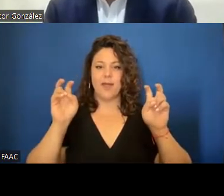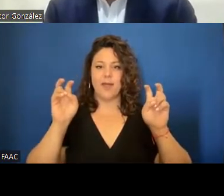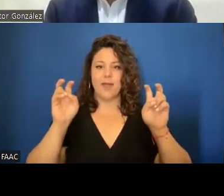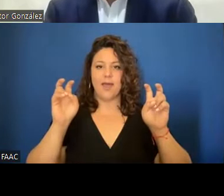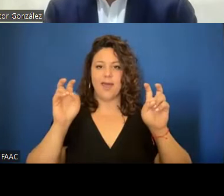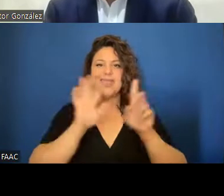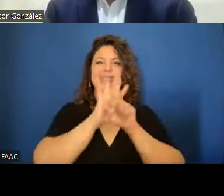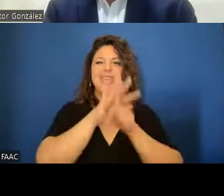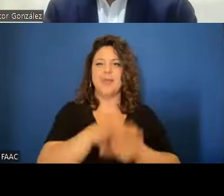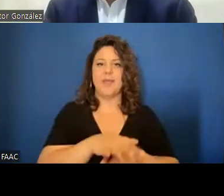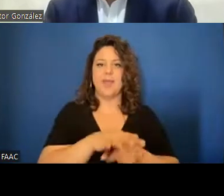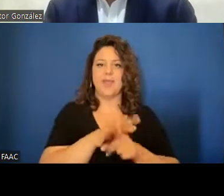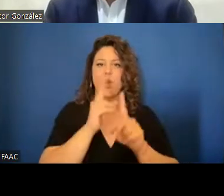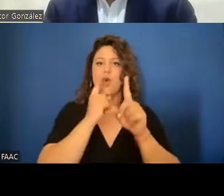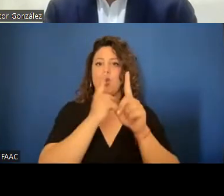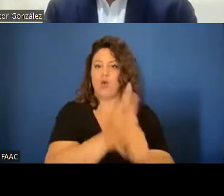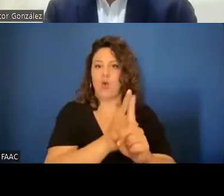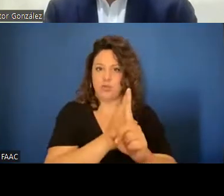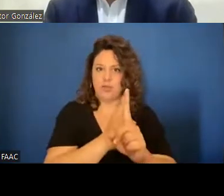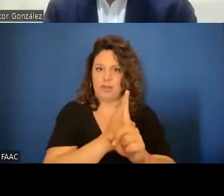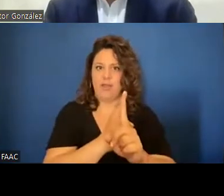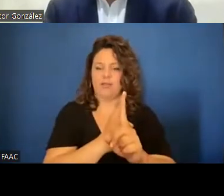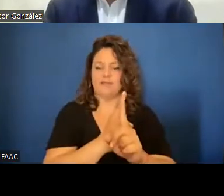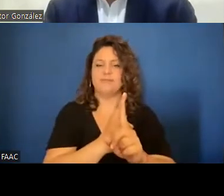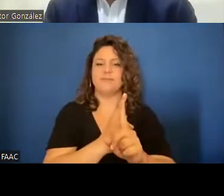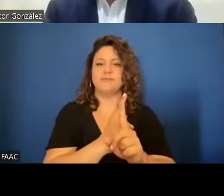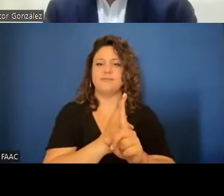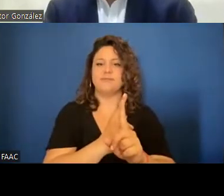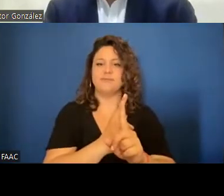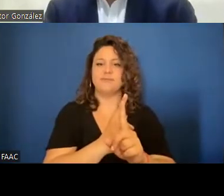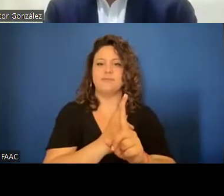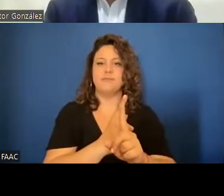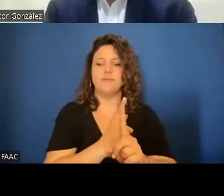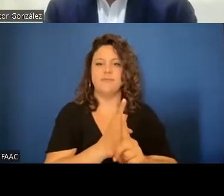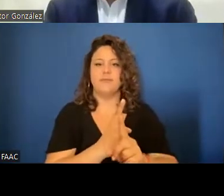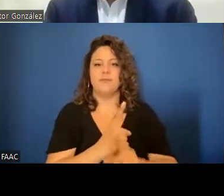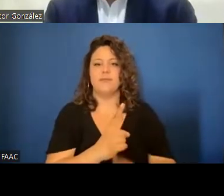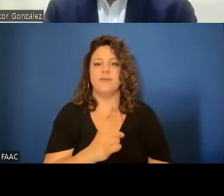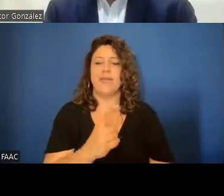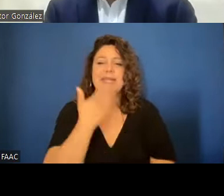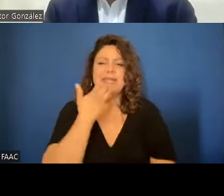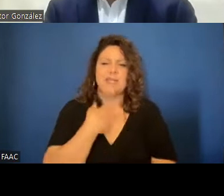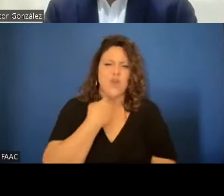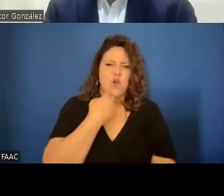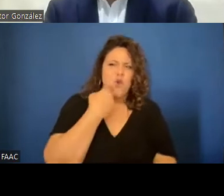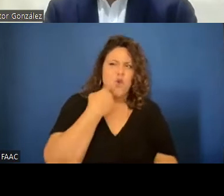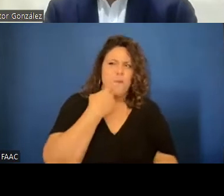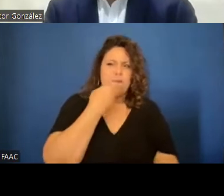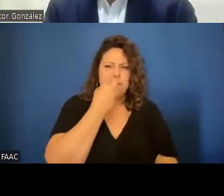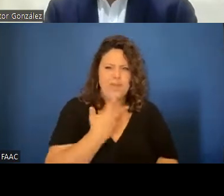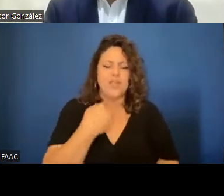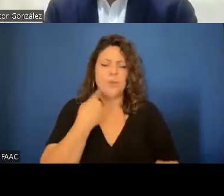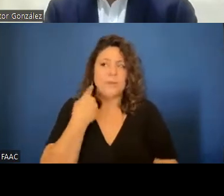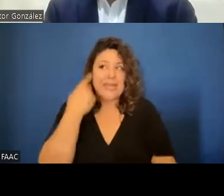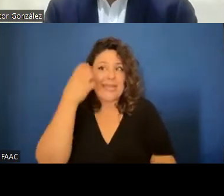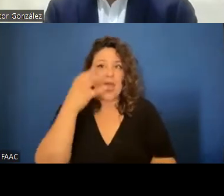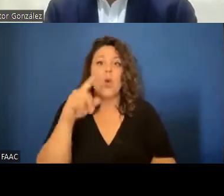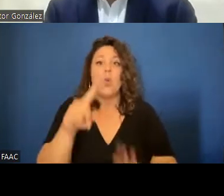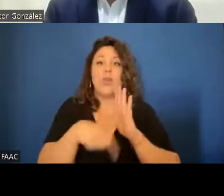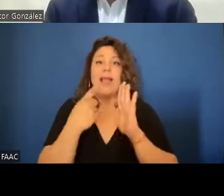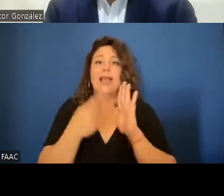Cuestión también interesante que recoge la ley y que no se está aplicando, la discriminación en el acceso a la justicia. Llevamos ya un año con